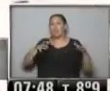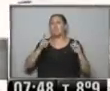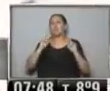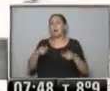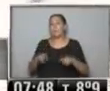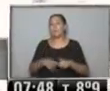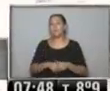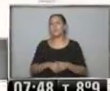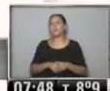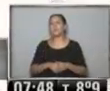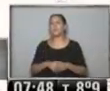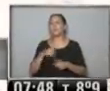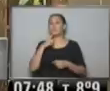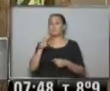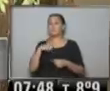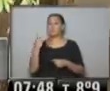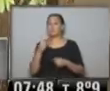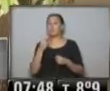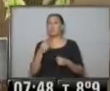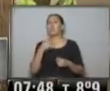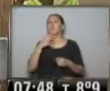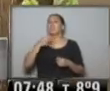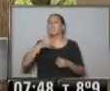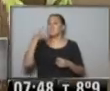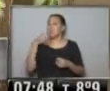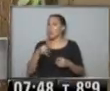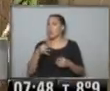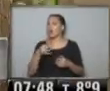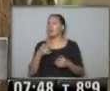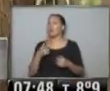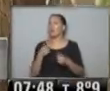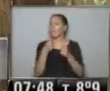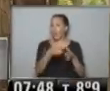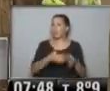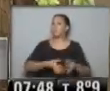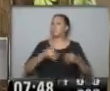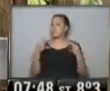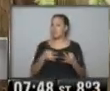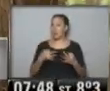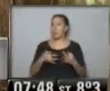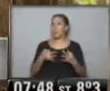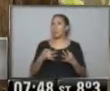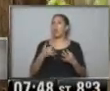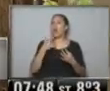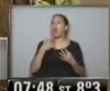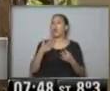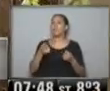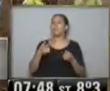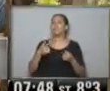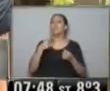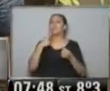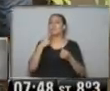por el otro lado la transparencia que se asegure que los beneficios lleguen a quienes tienen que recibirlos para esto